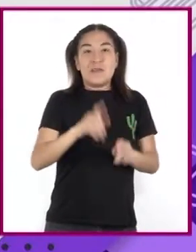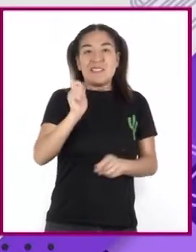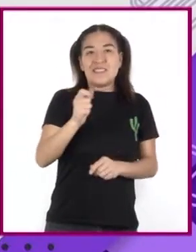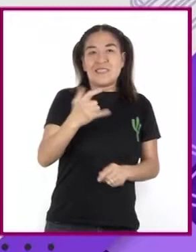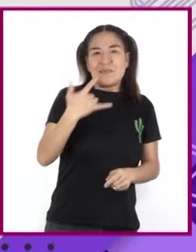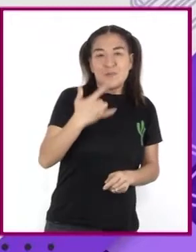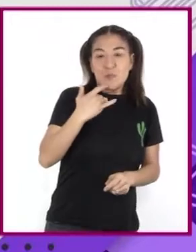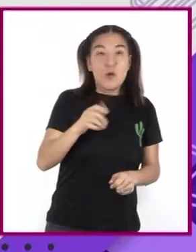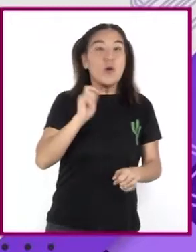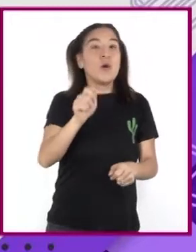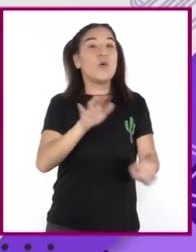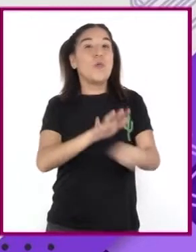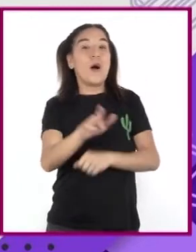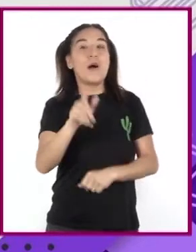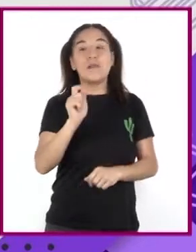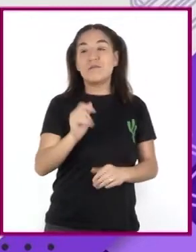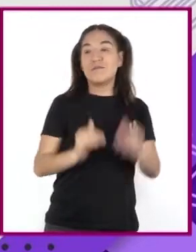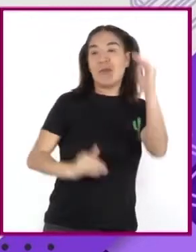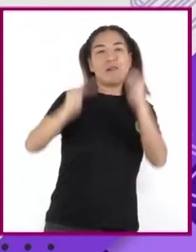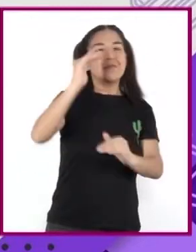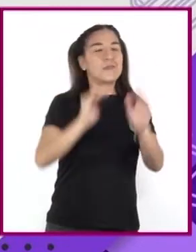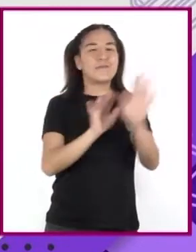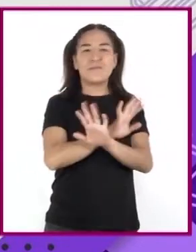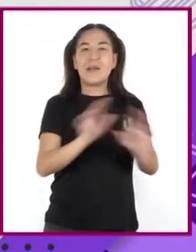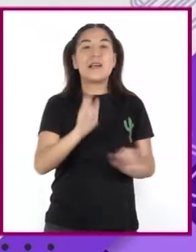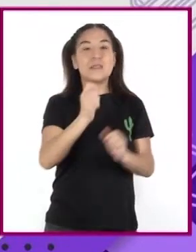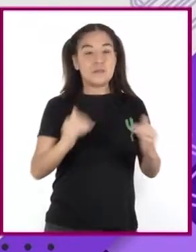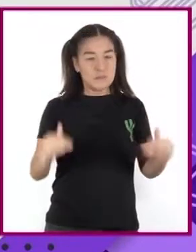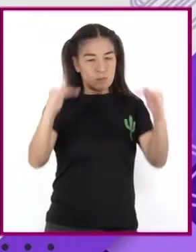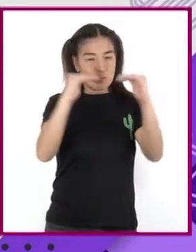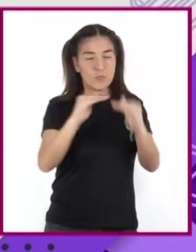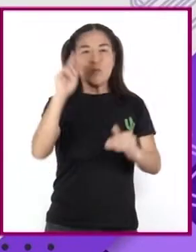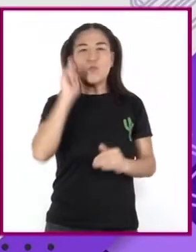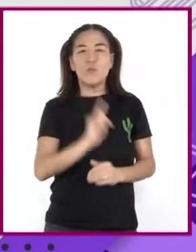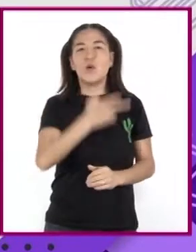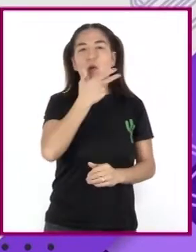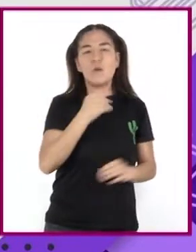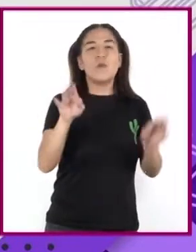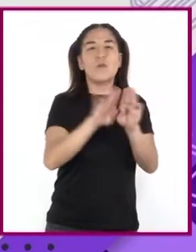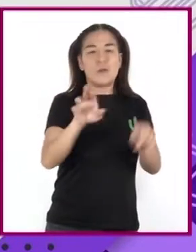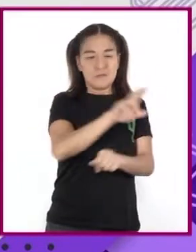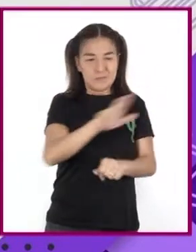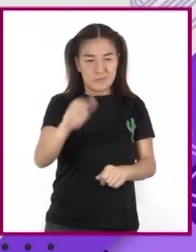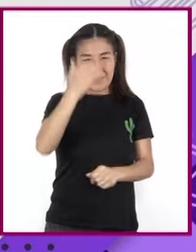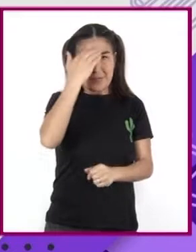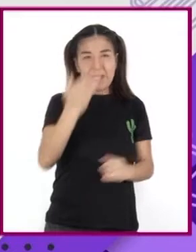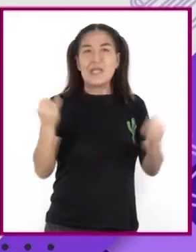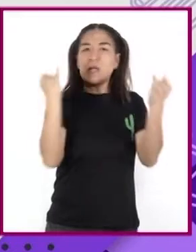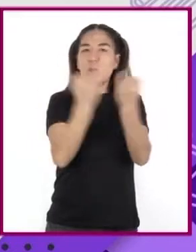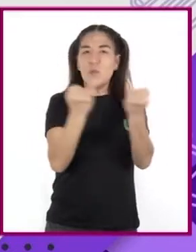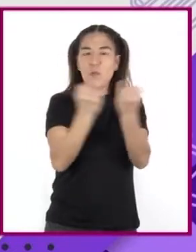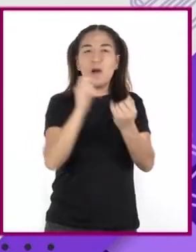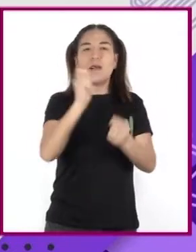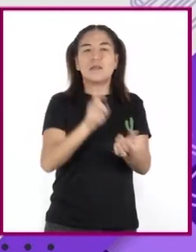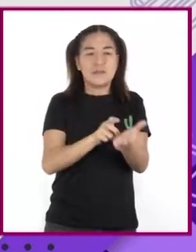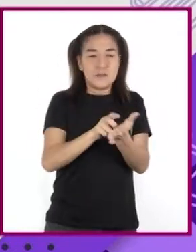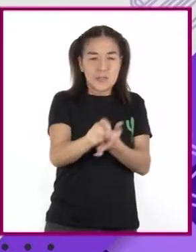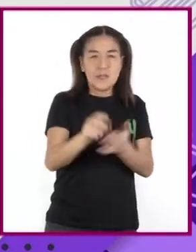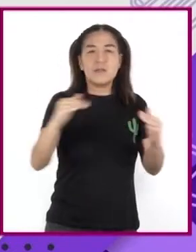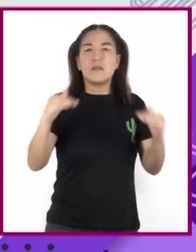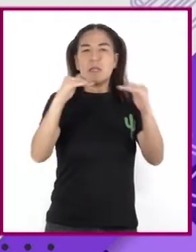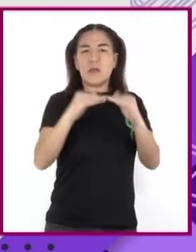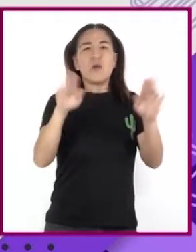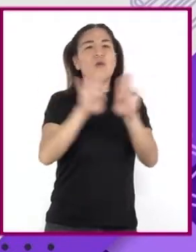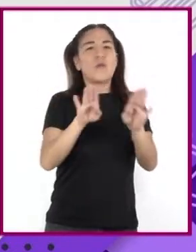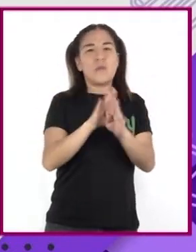para demostrar quién es mejor, sino que ambos se reconozcan como iguales en dignidad y derechos y puedan ejercerlos